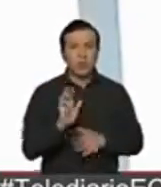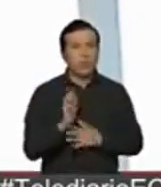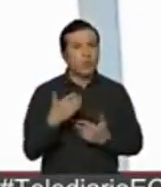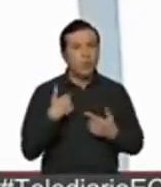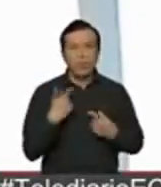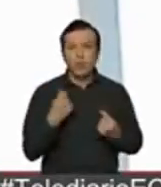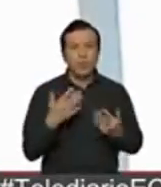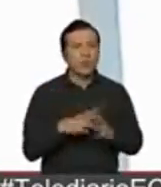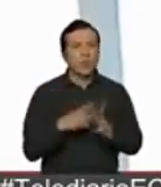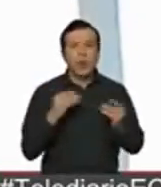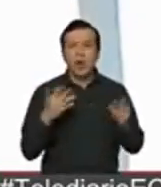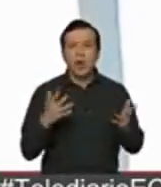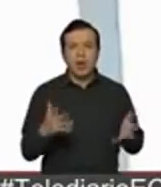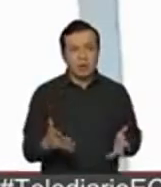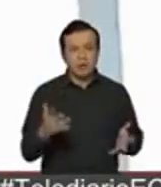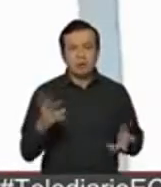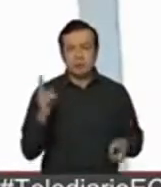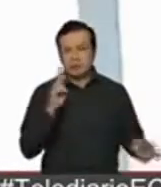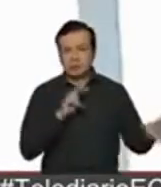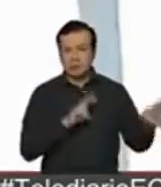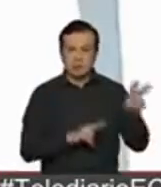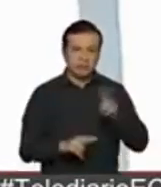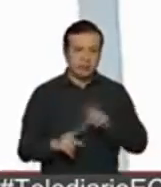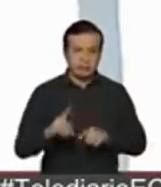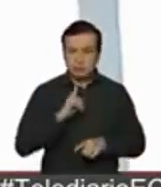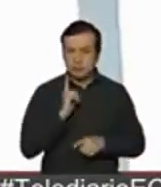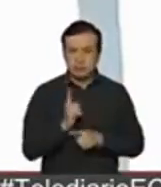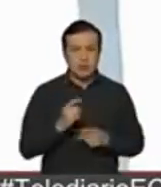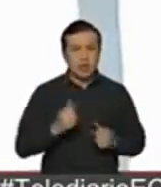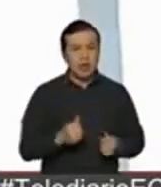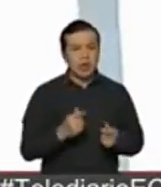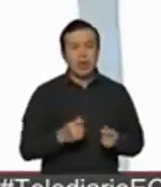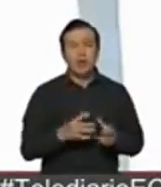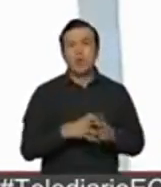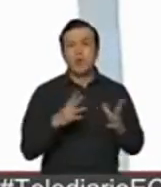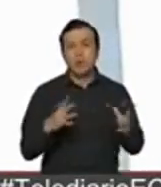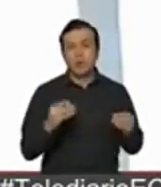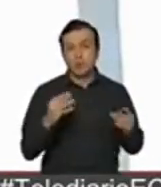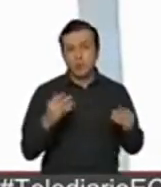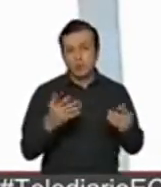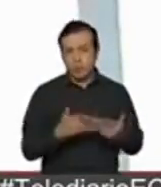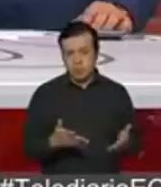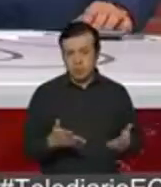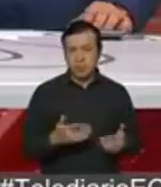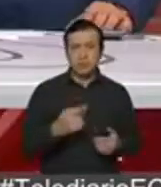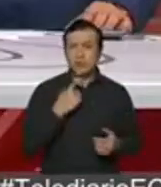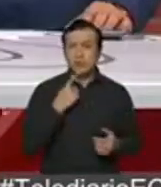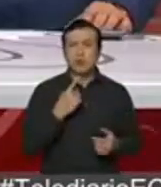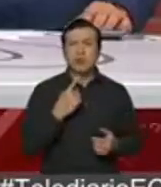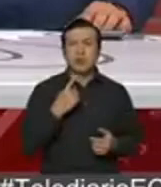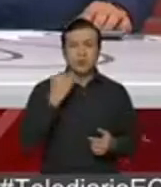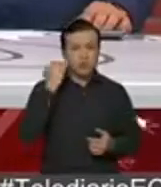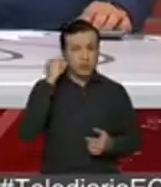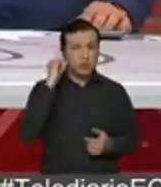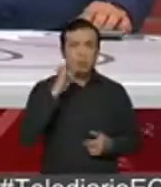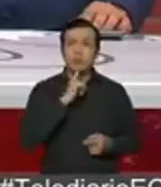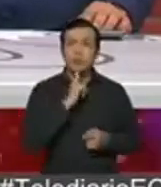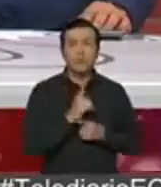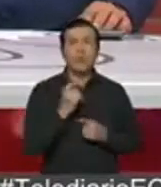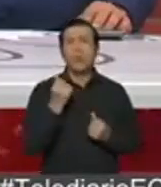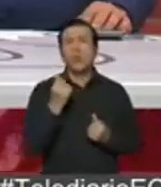ingresos suficientes para hacer frente a un nivel de gasto en nómina de semejante magnitud. ¿Cuál debería ser el ideal en ese punto,